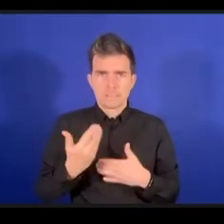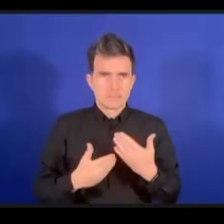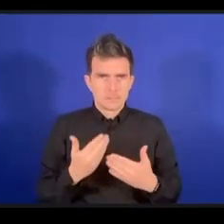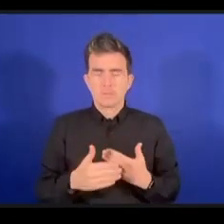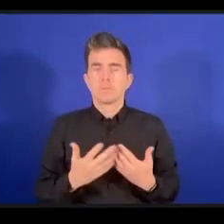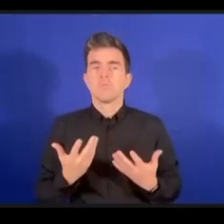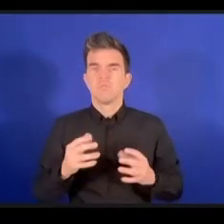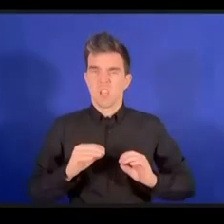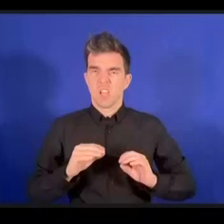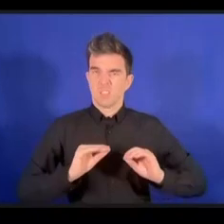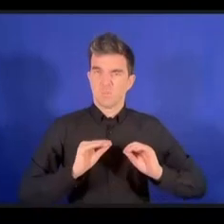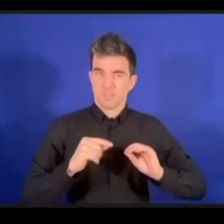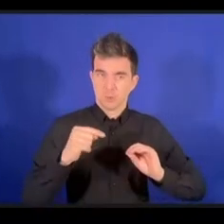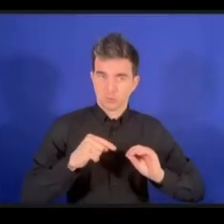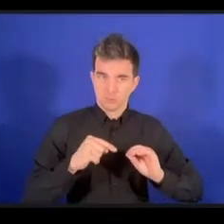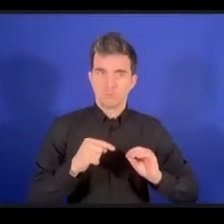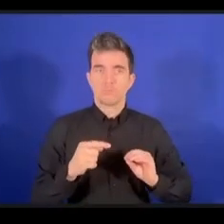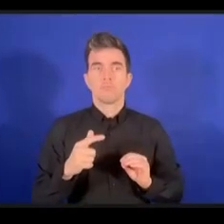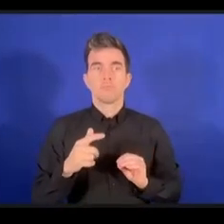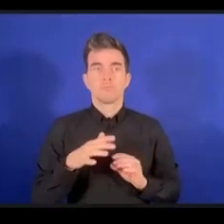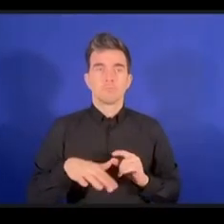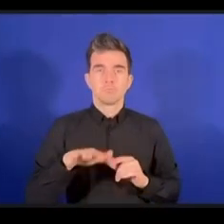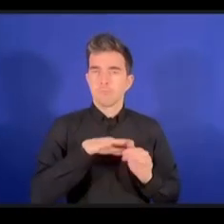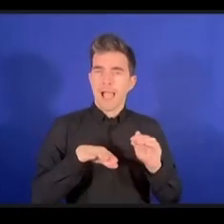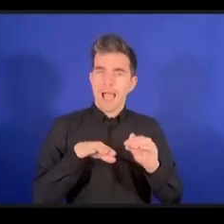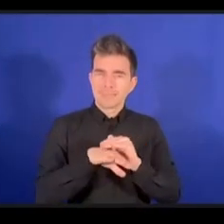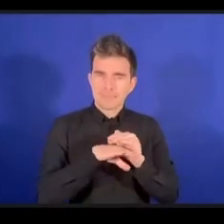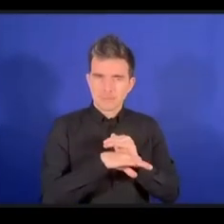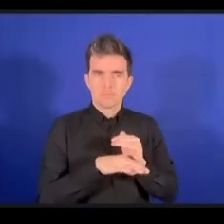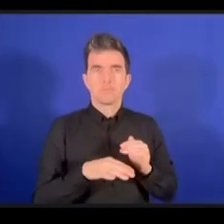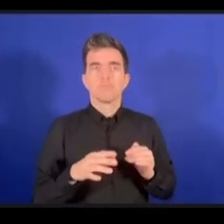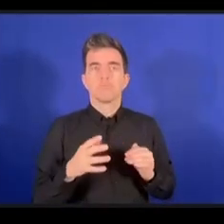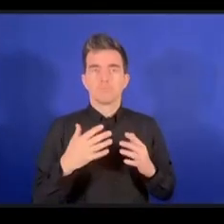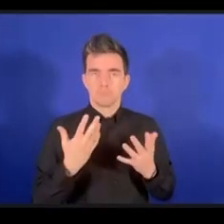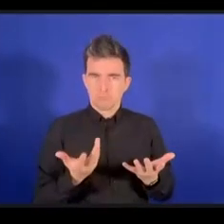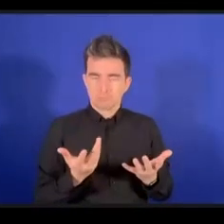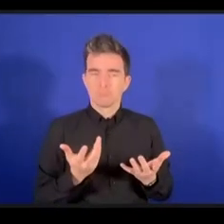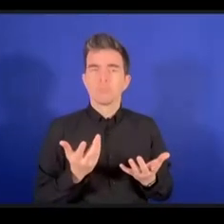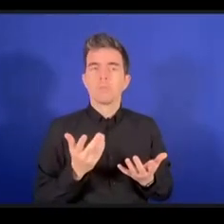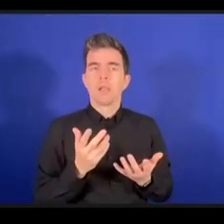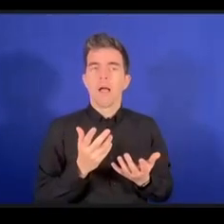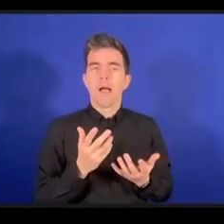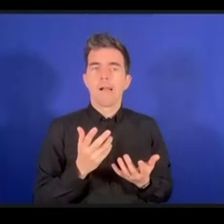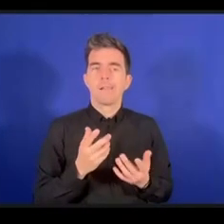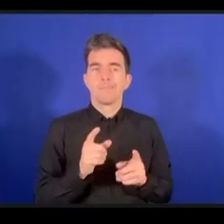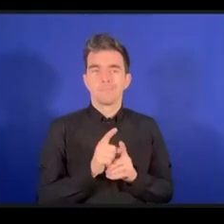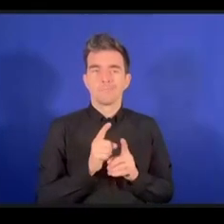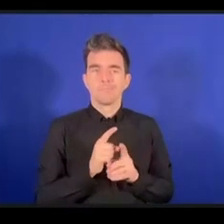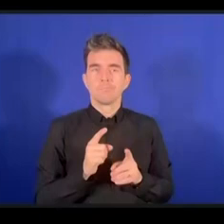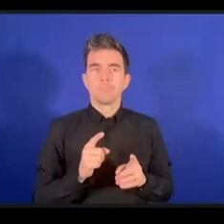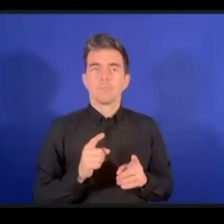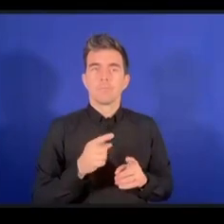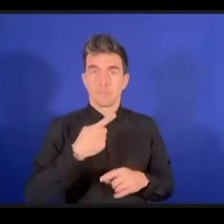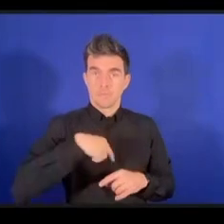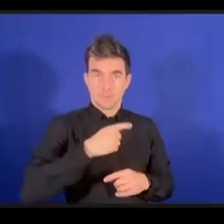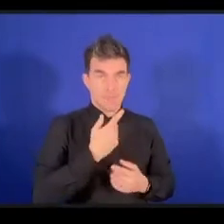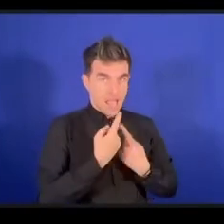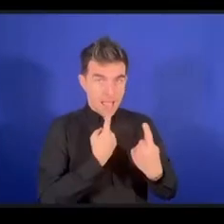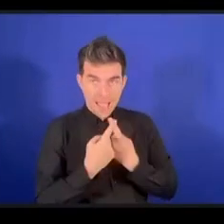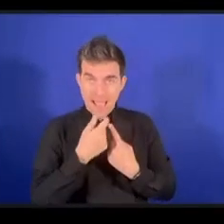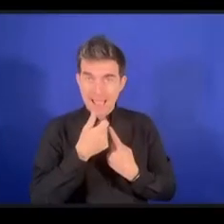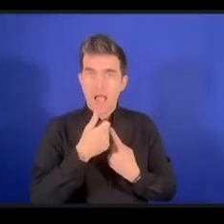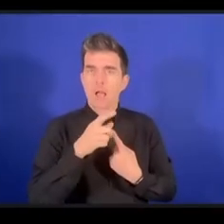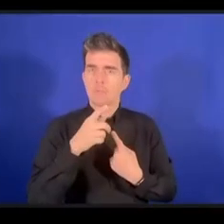conocimiento de alguna forma está desconectado de conversaciones de base más amplia de los gobiernos la privacidad